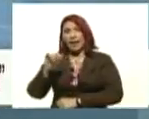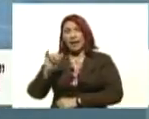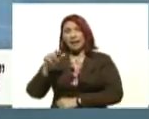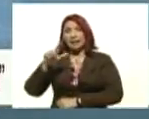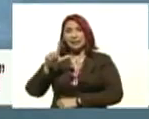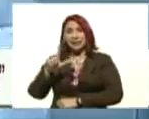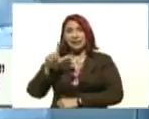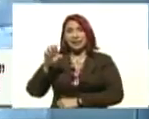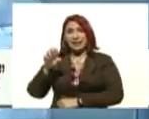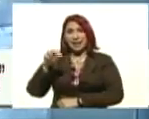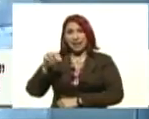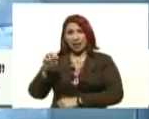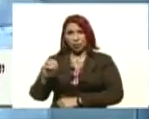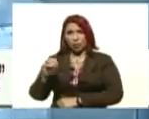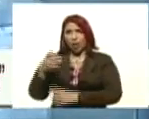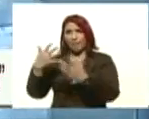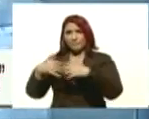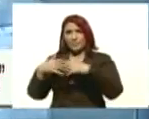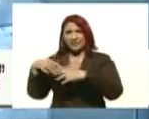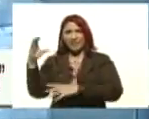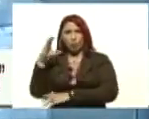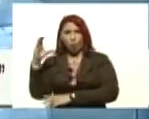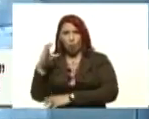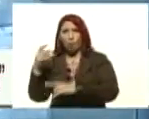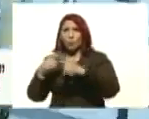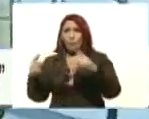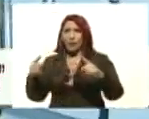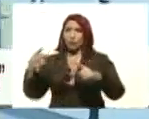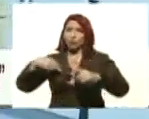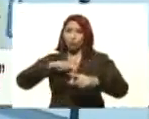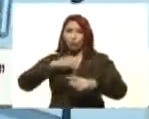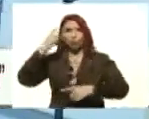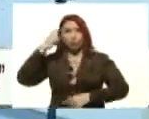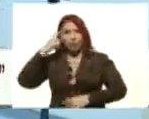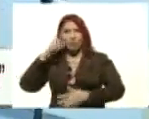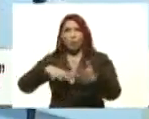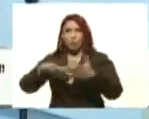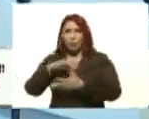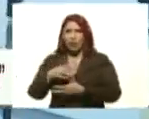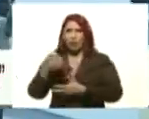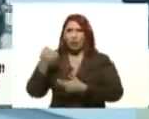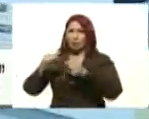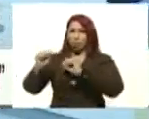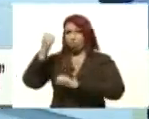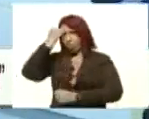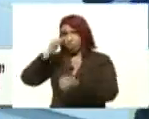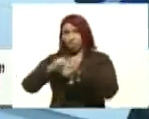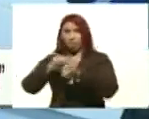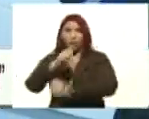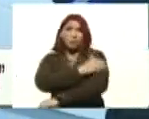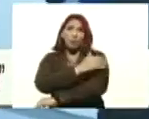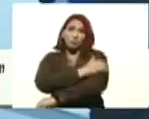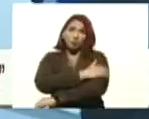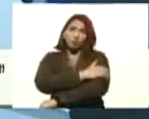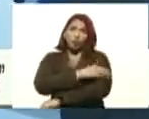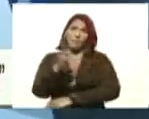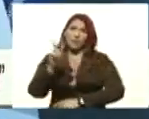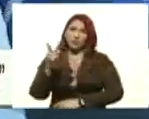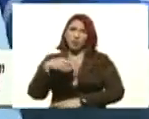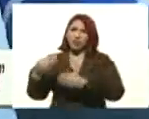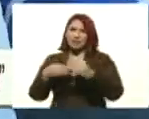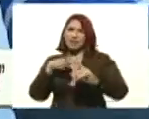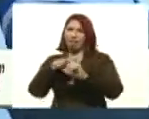monómero. Y por la circunstancia que ya conocemos de la necedad de la oposición venezolana de hacerle daño al